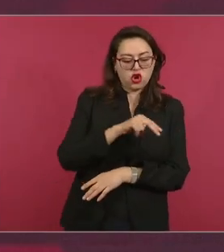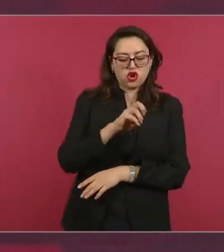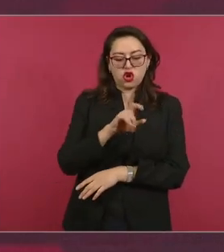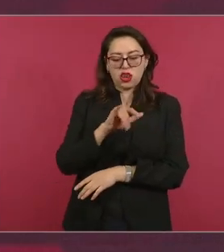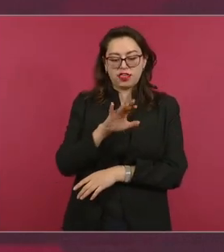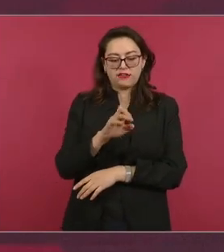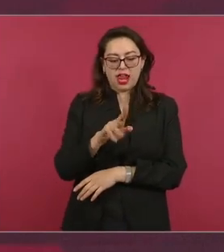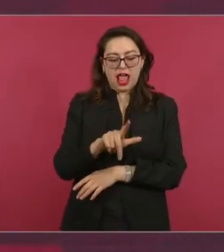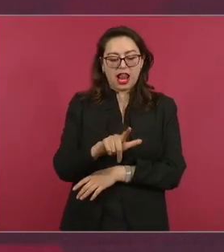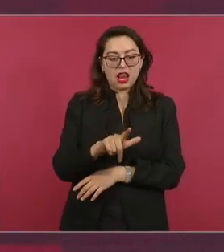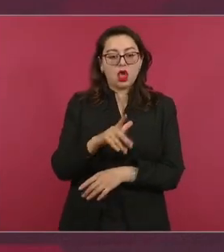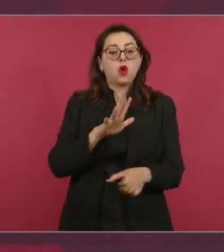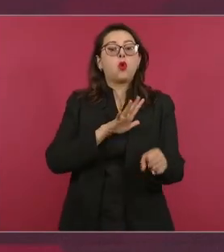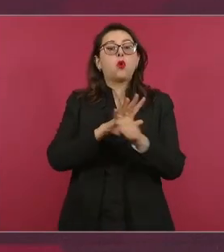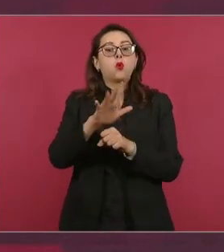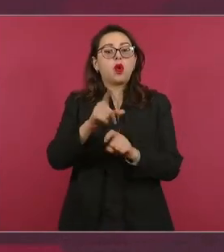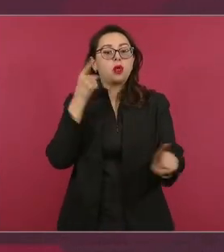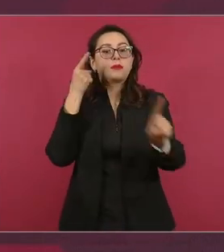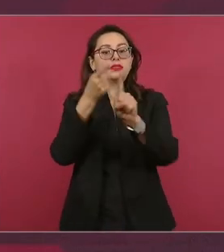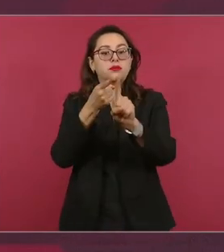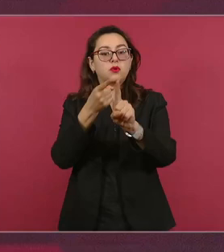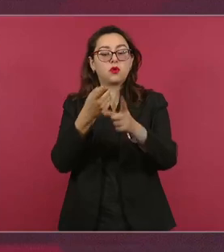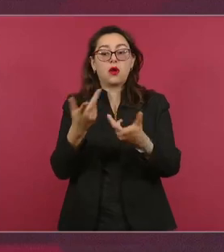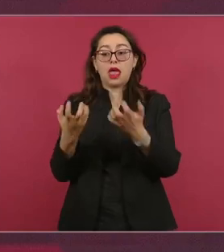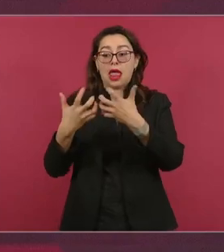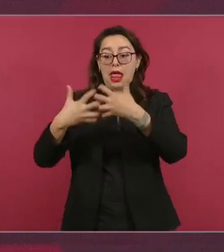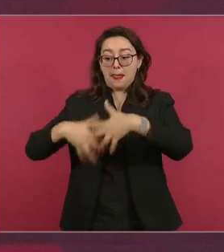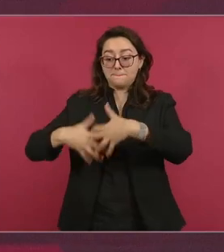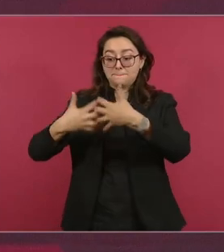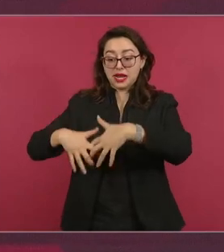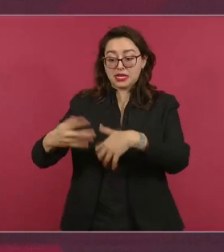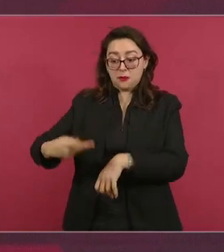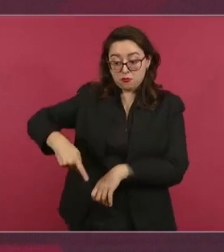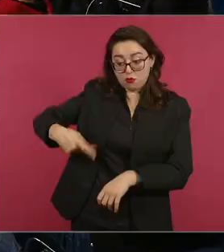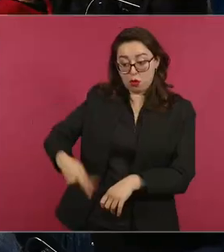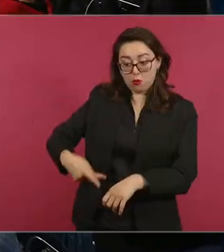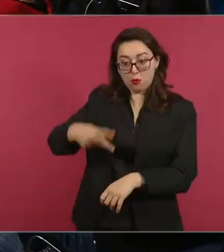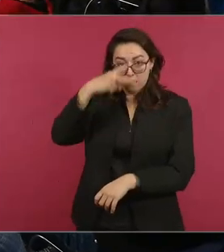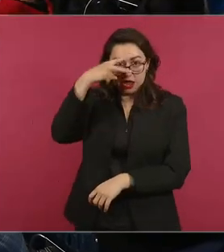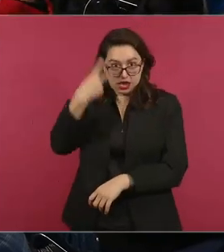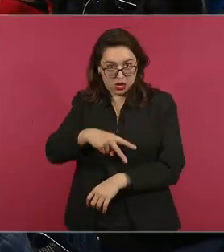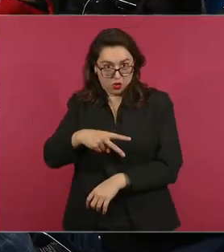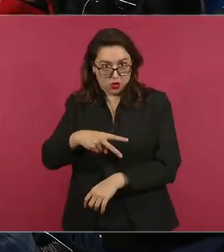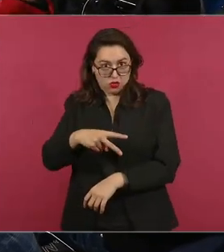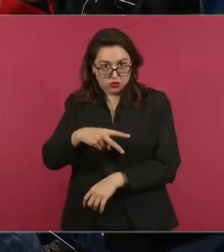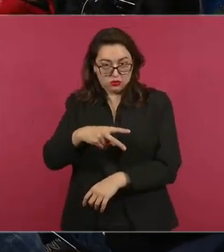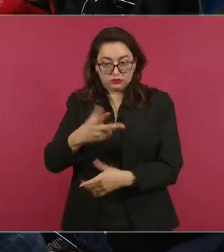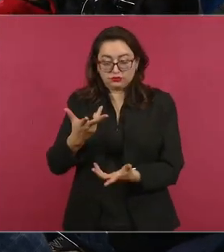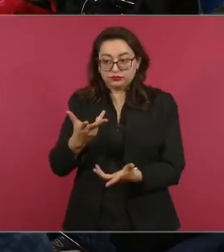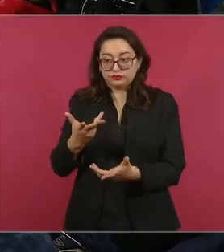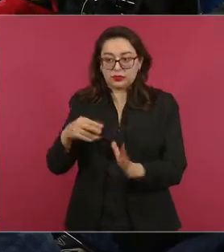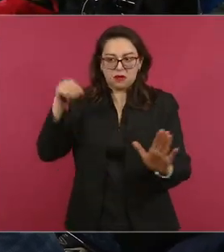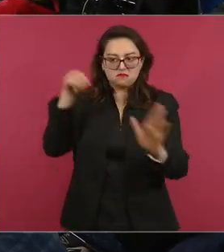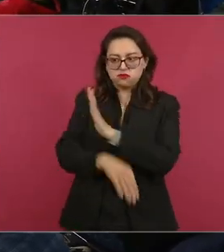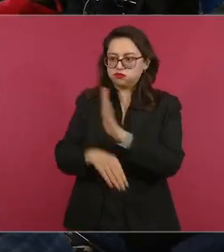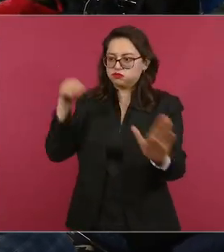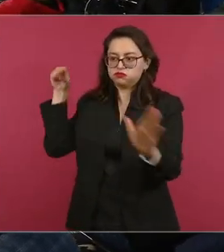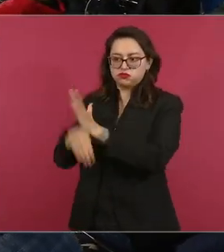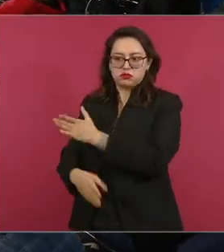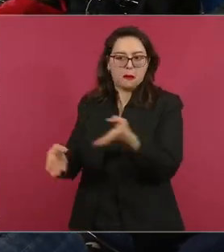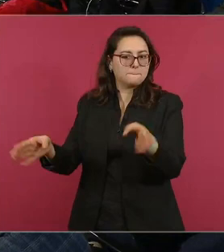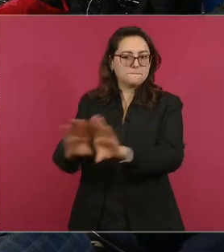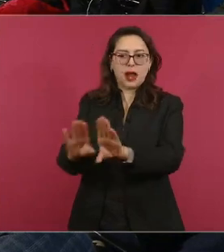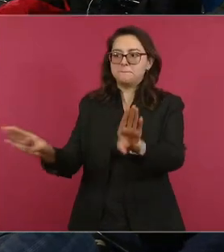acabar con las empresas públicas. con Pemex y con la Comisión Federal de